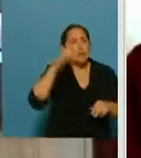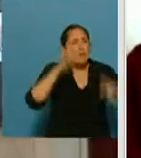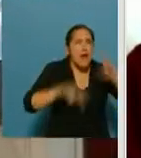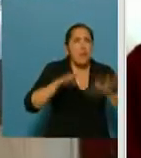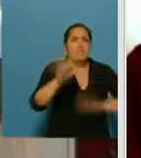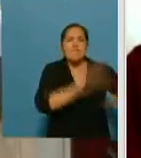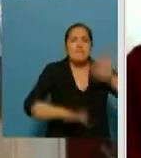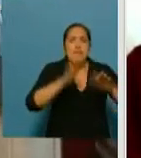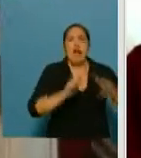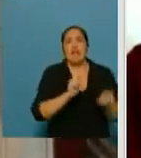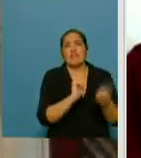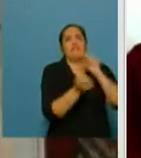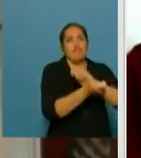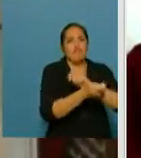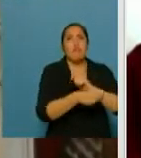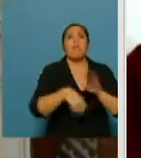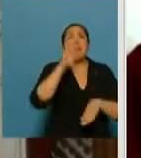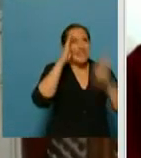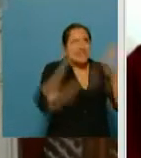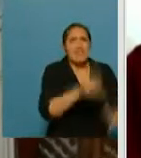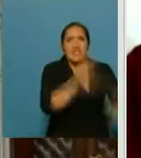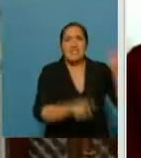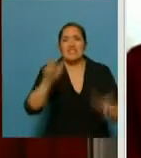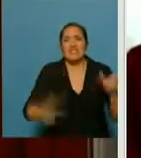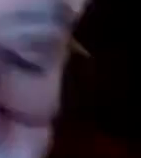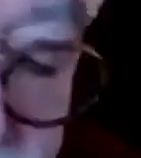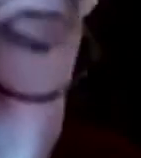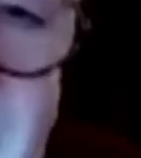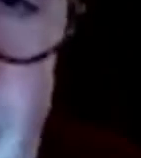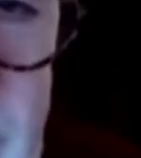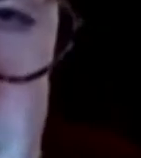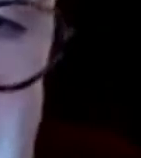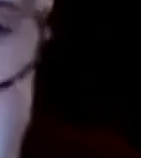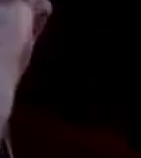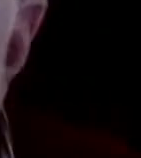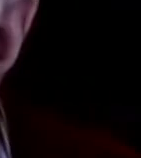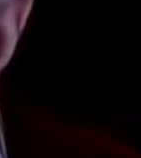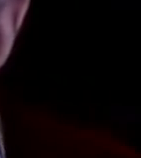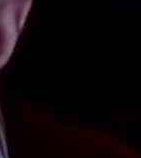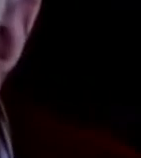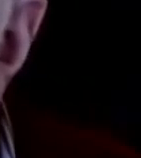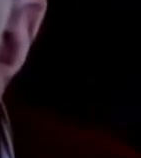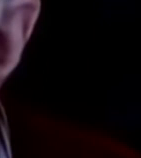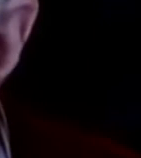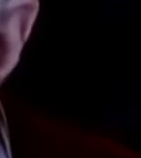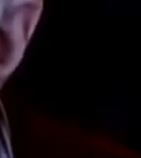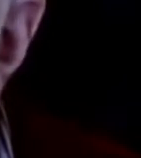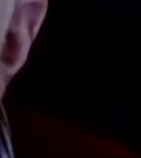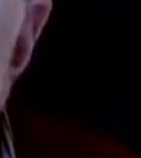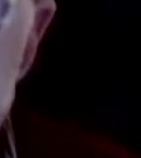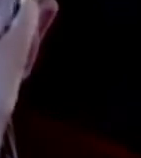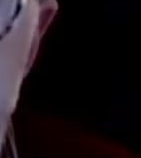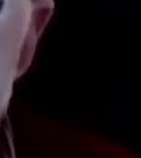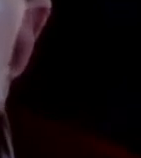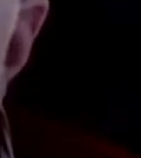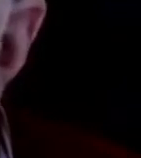Digamos que no es el único. Este tipo de acusaciones son bastante comunes, de decir, mire cómo se